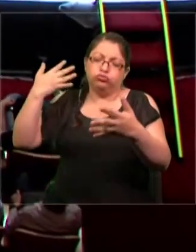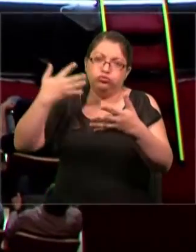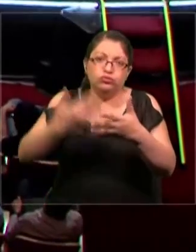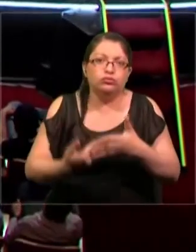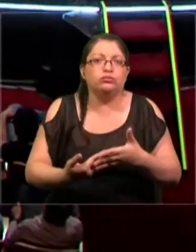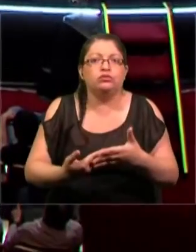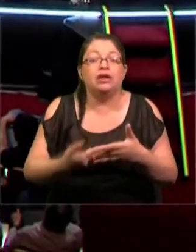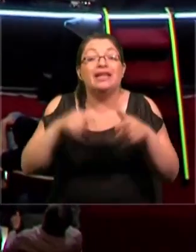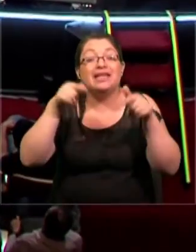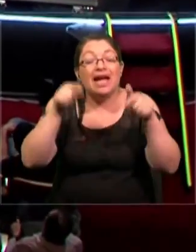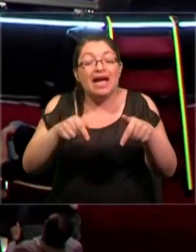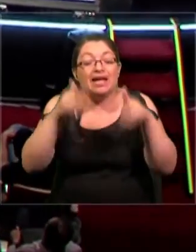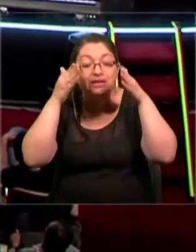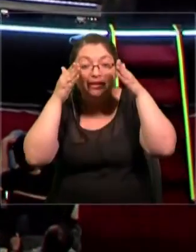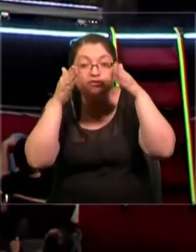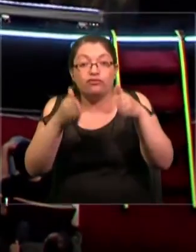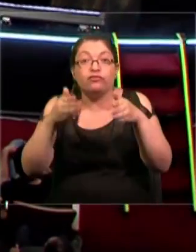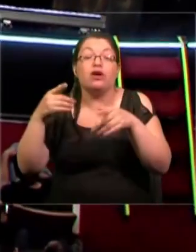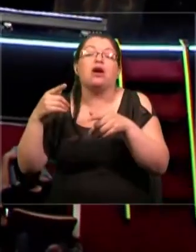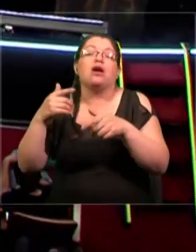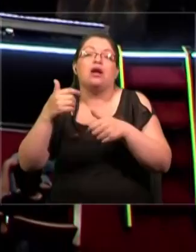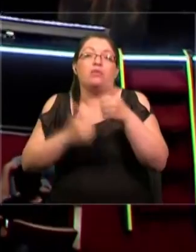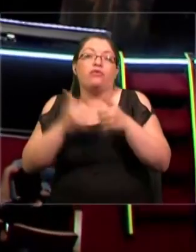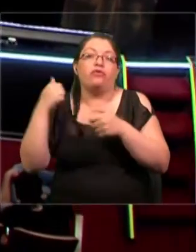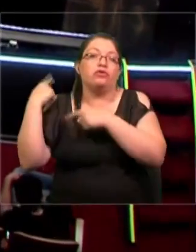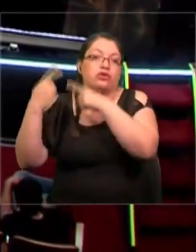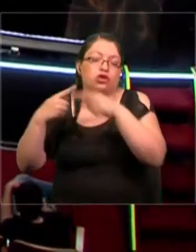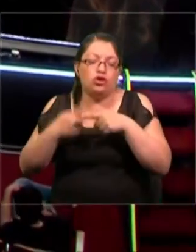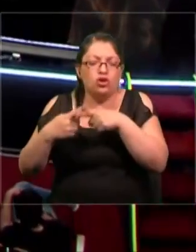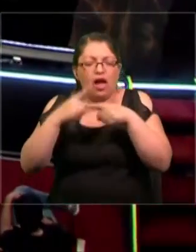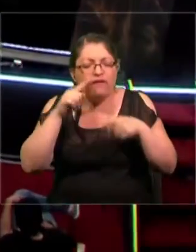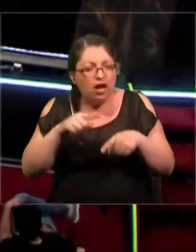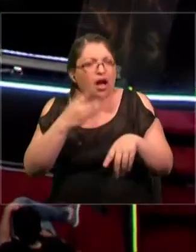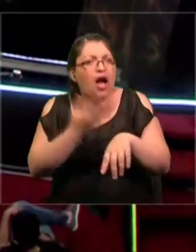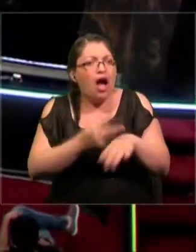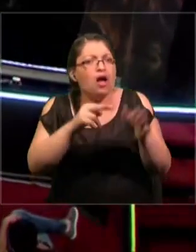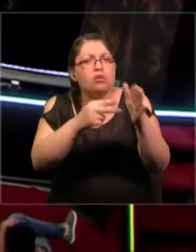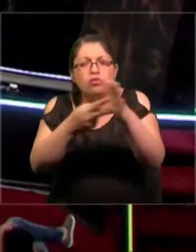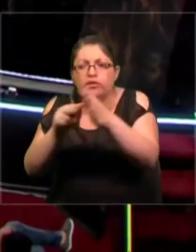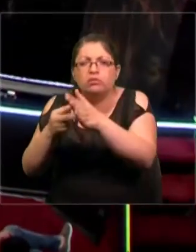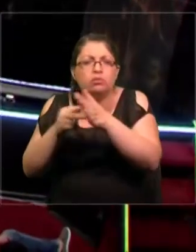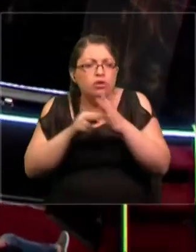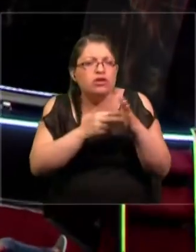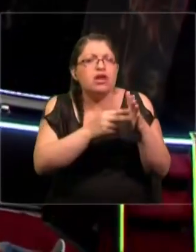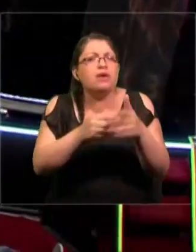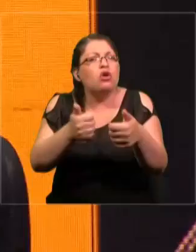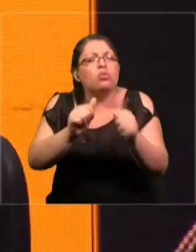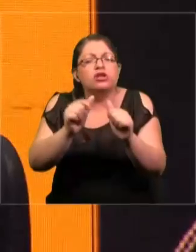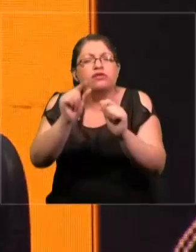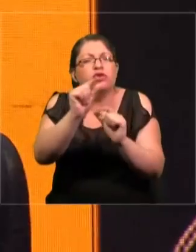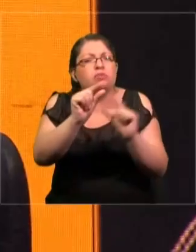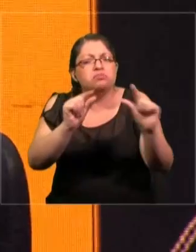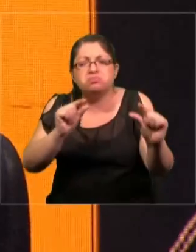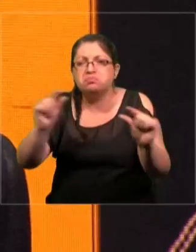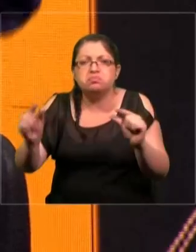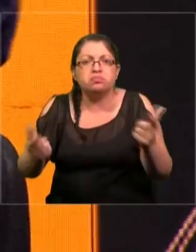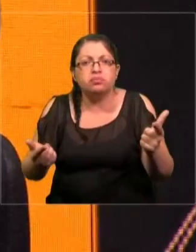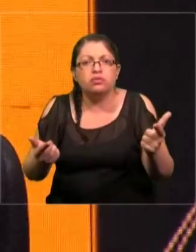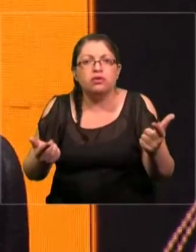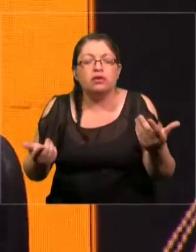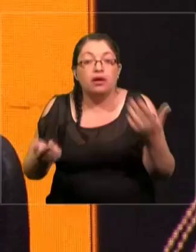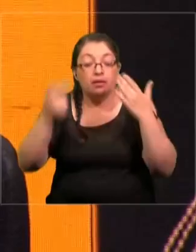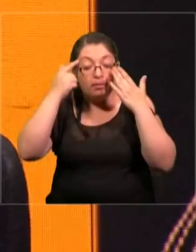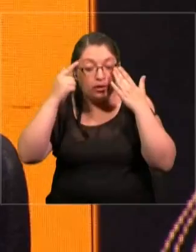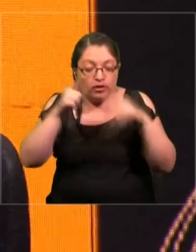Entonces, en esa perspectiva, el historiador social ve que hay una cantidad de problemas menores, desafíos menores del